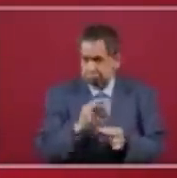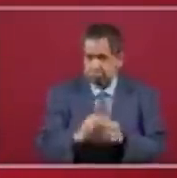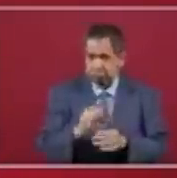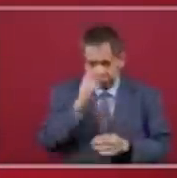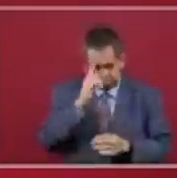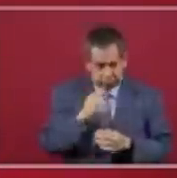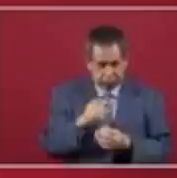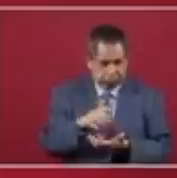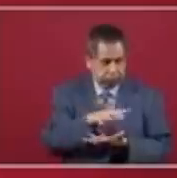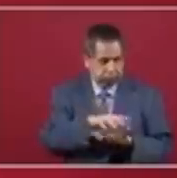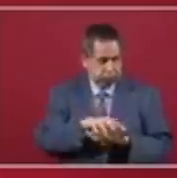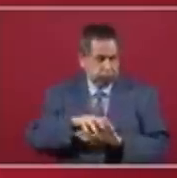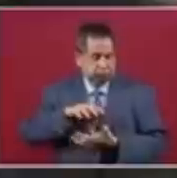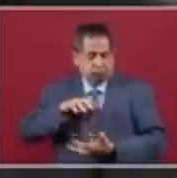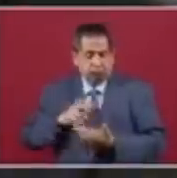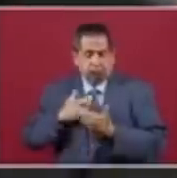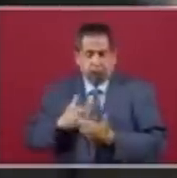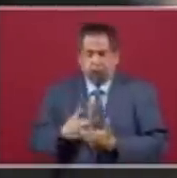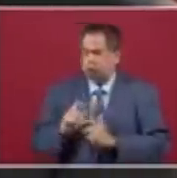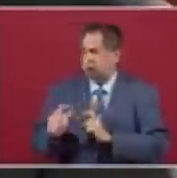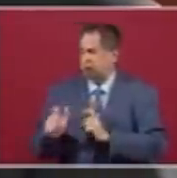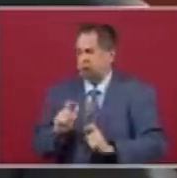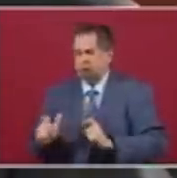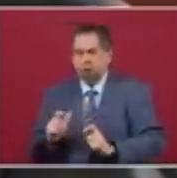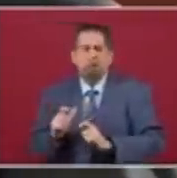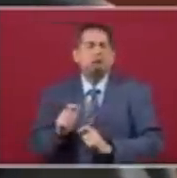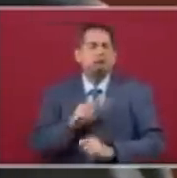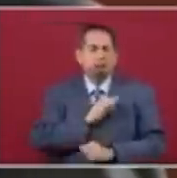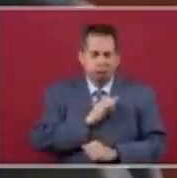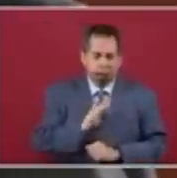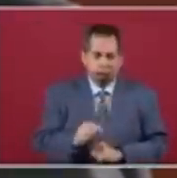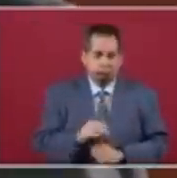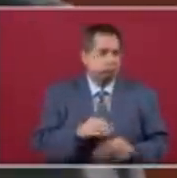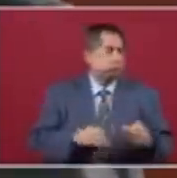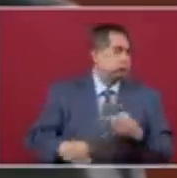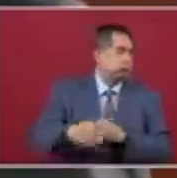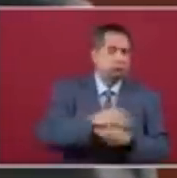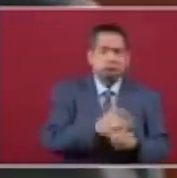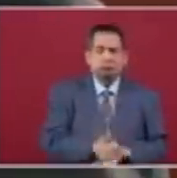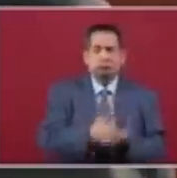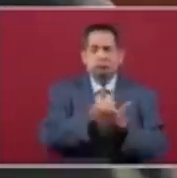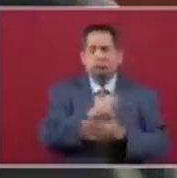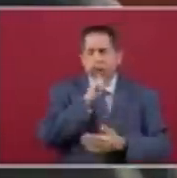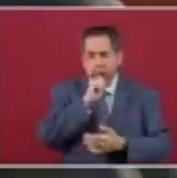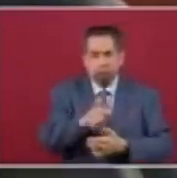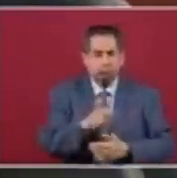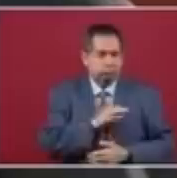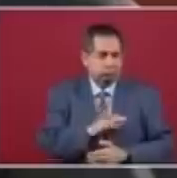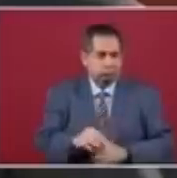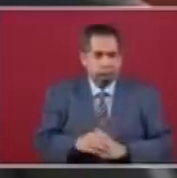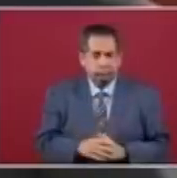para fortalecer la hacienda pública, y que todos ayuden también